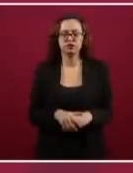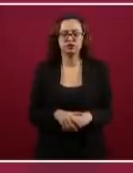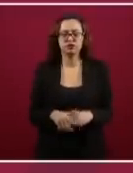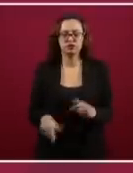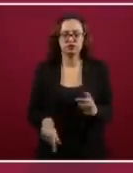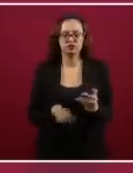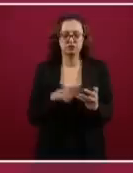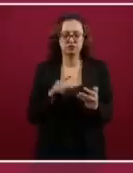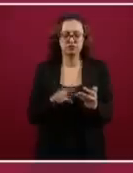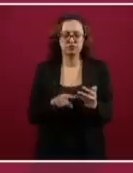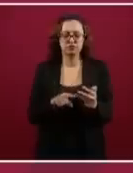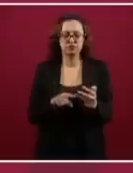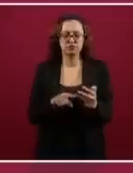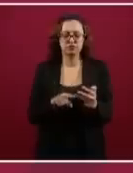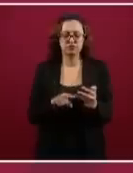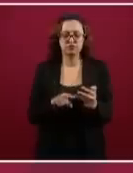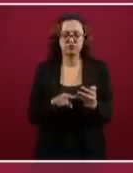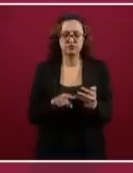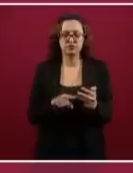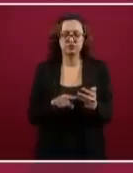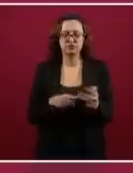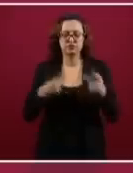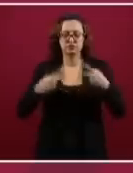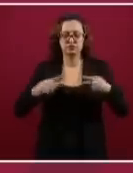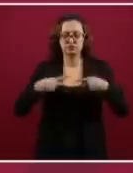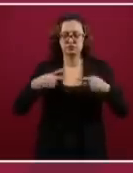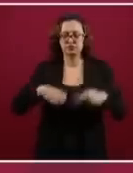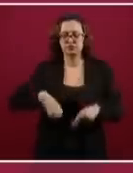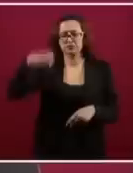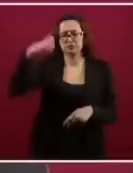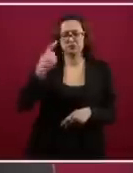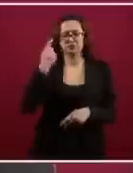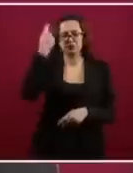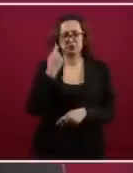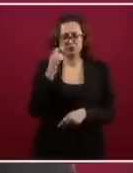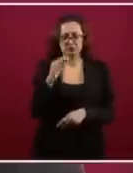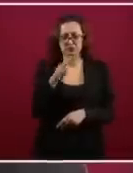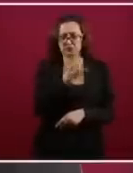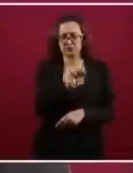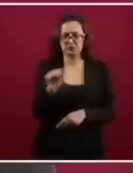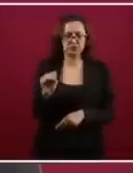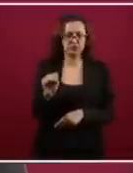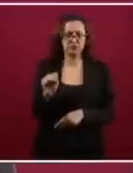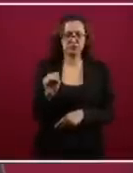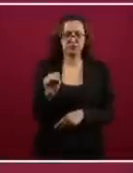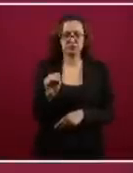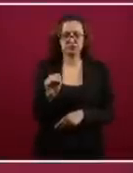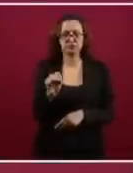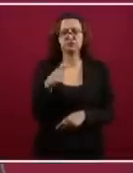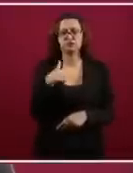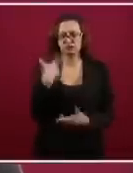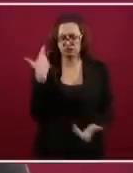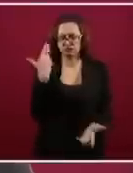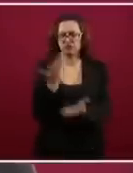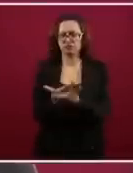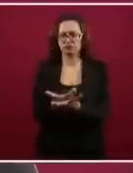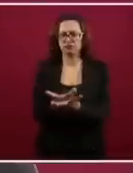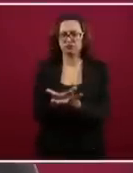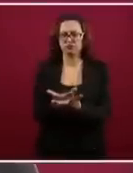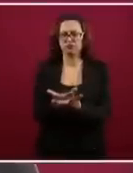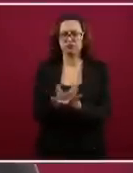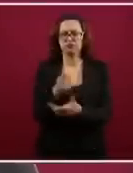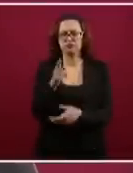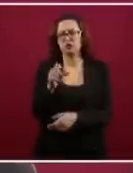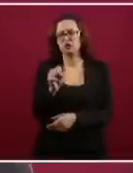Lo de los jubilados pensionados del seguro, le voy a pedir a